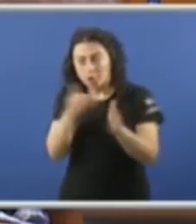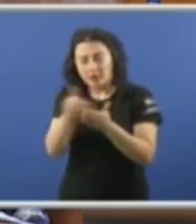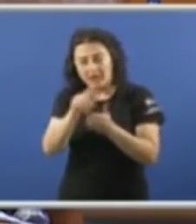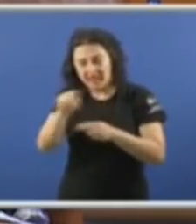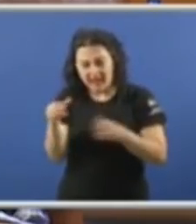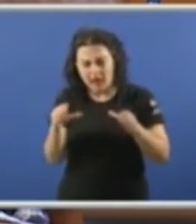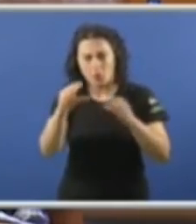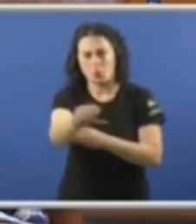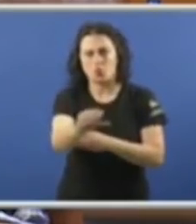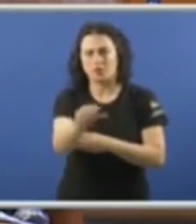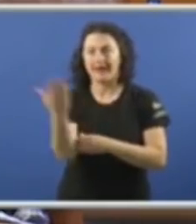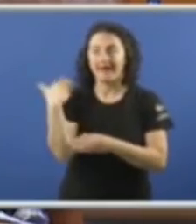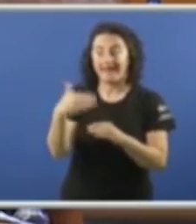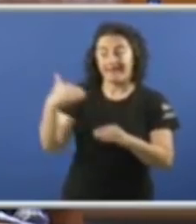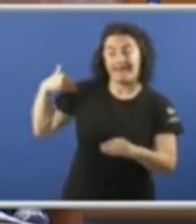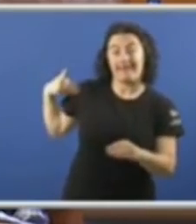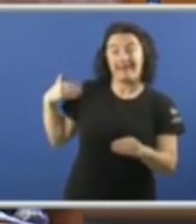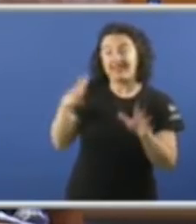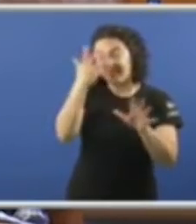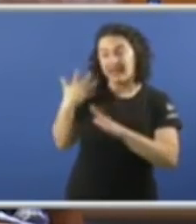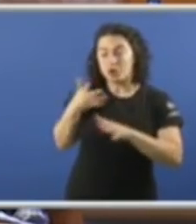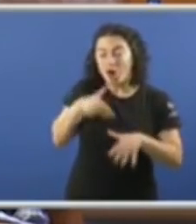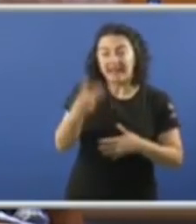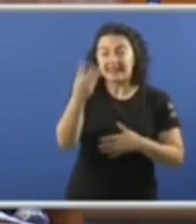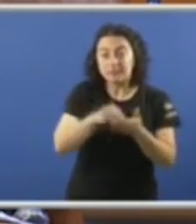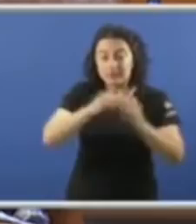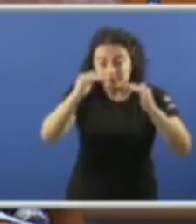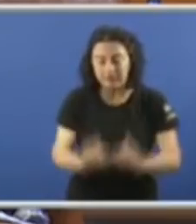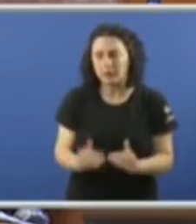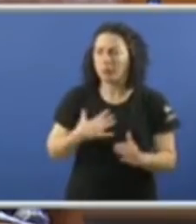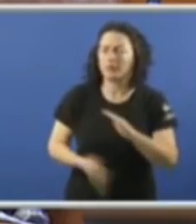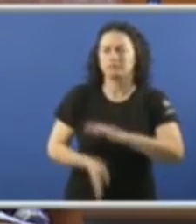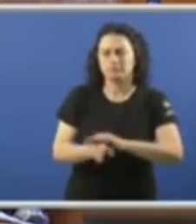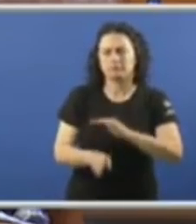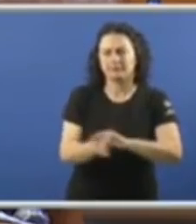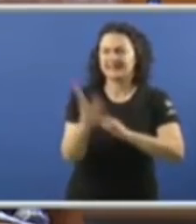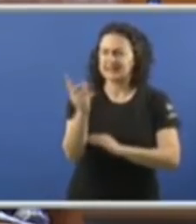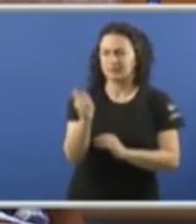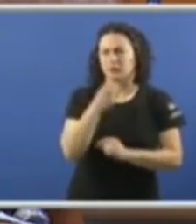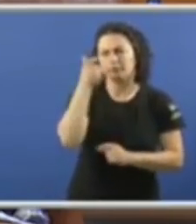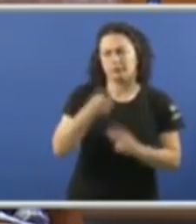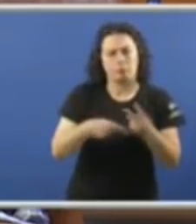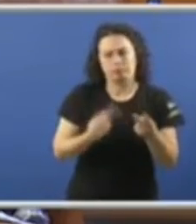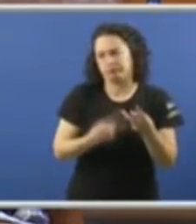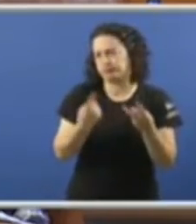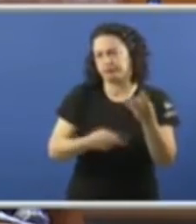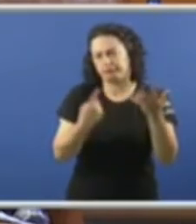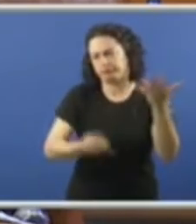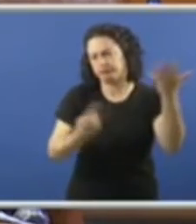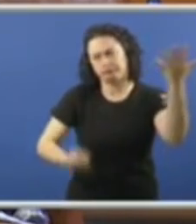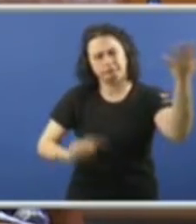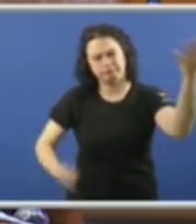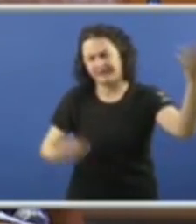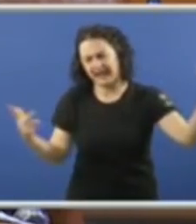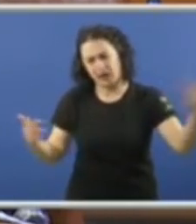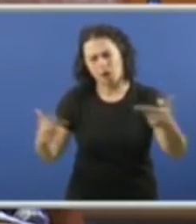euros, 3 veces menos que fai 10 anos. E poderíalle seguir así durante os 3 minutos relatando recortes